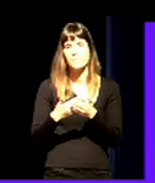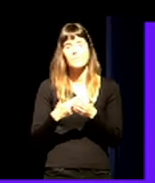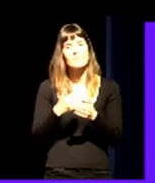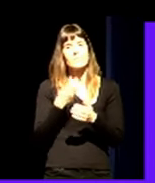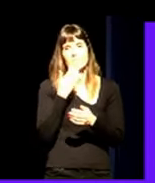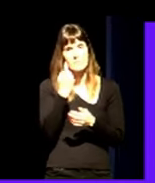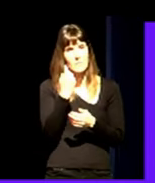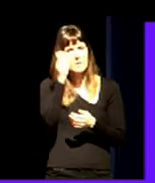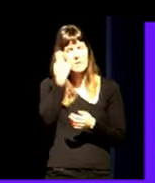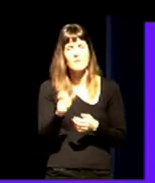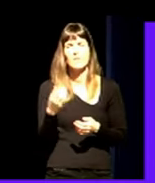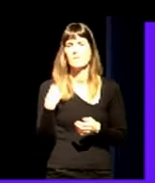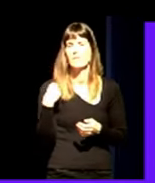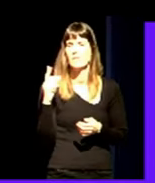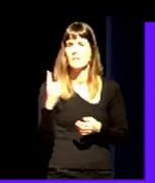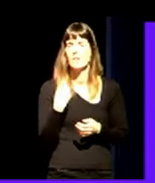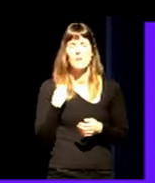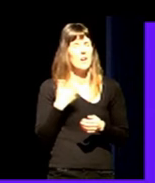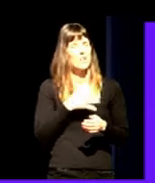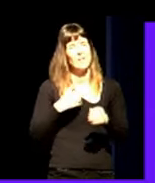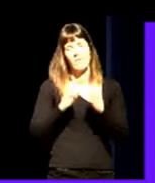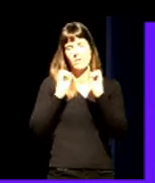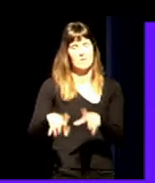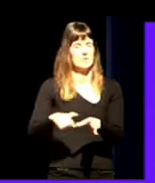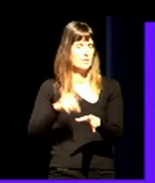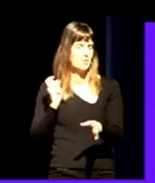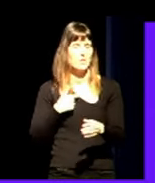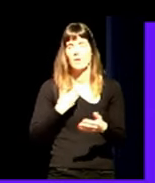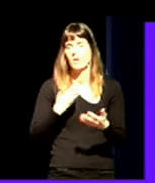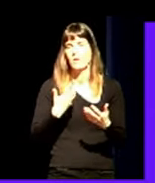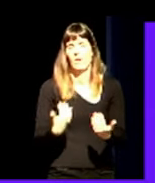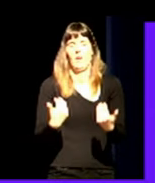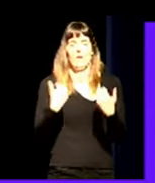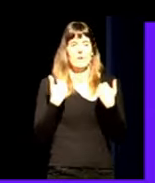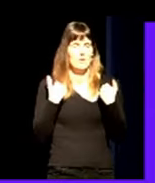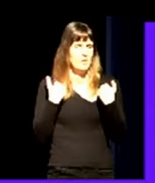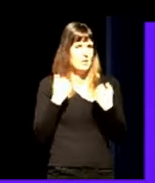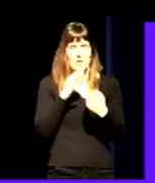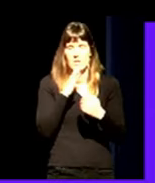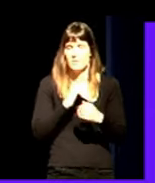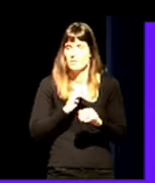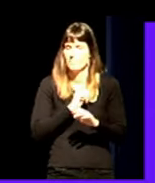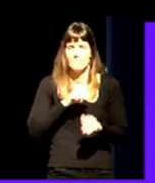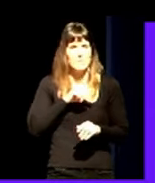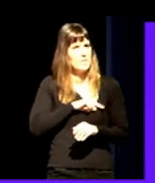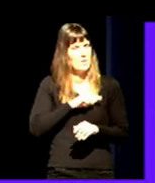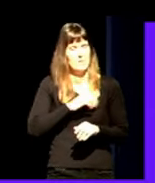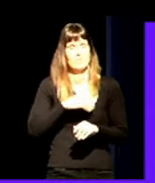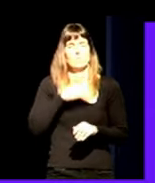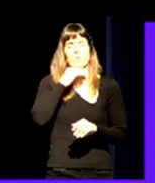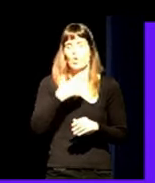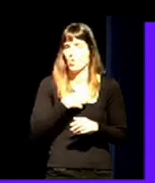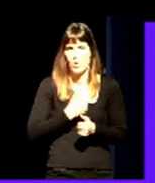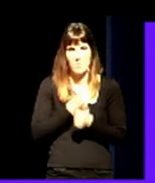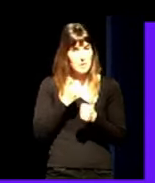alumno haya venido y nos haya dicho, yo me quiero retirar, esto me pesa mucho, no soy capaz de hacerlo. Nunca nos ha pasado